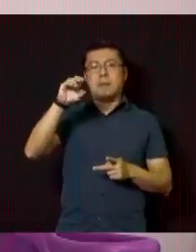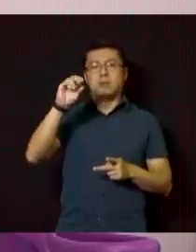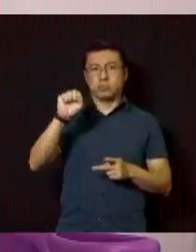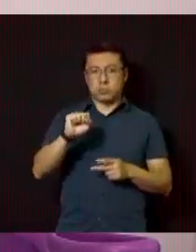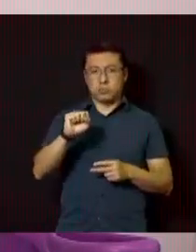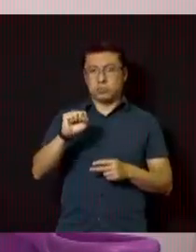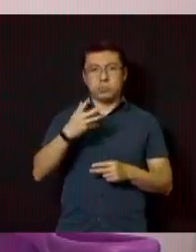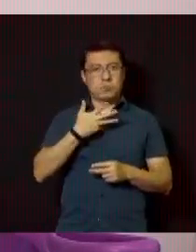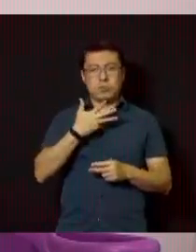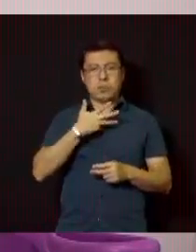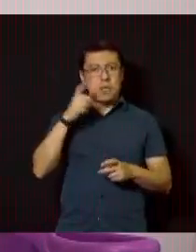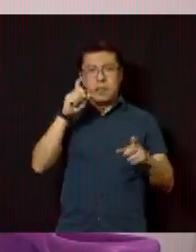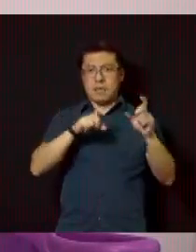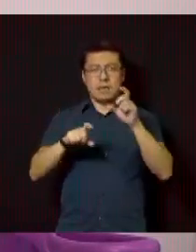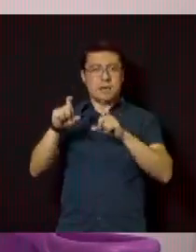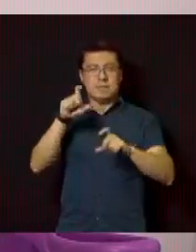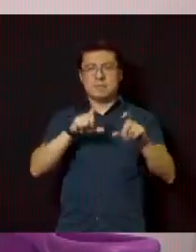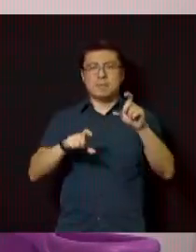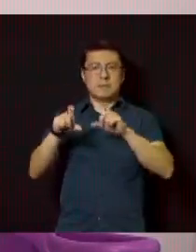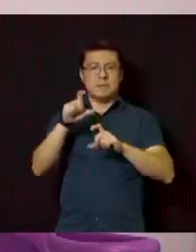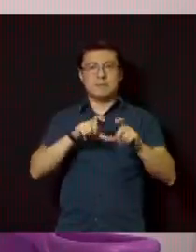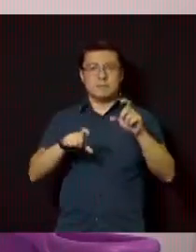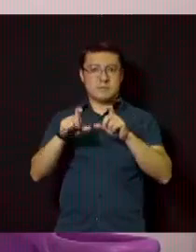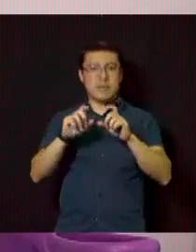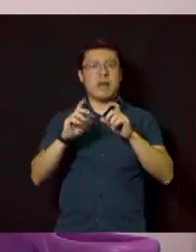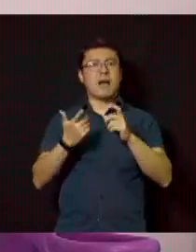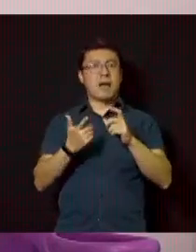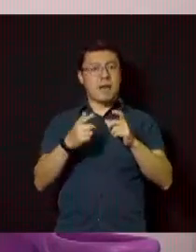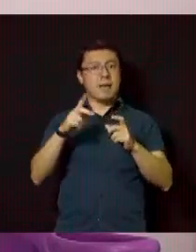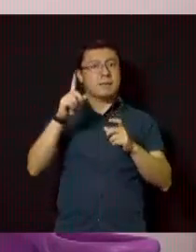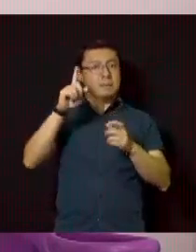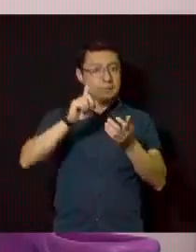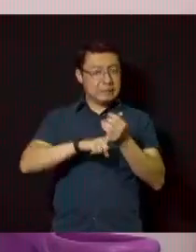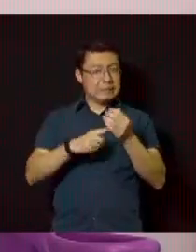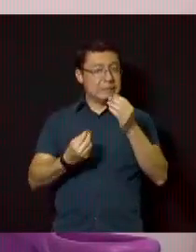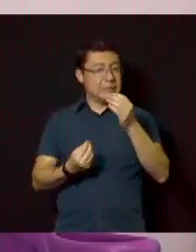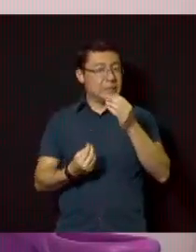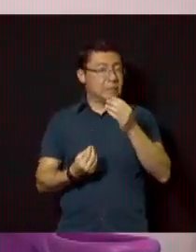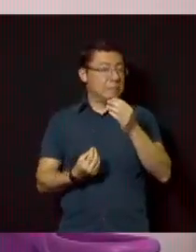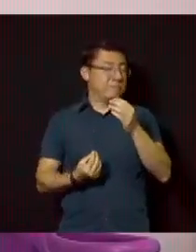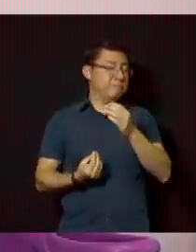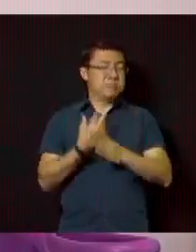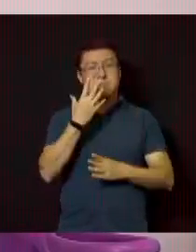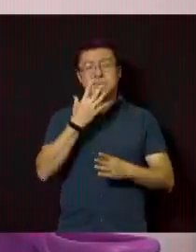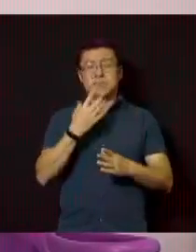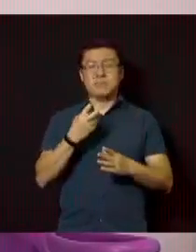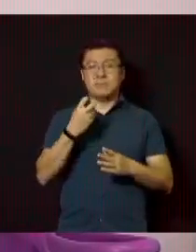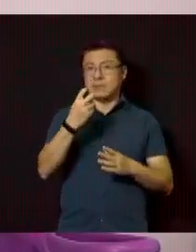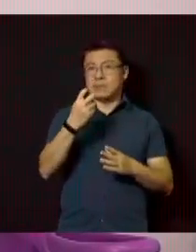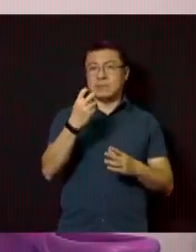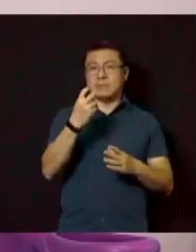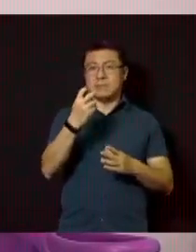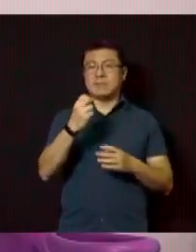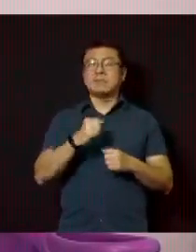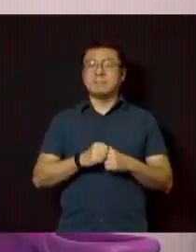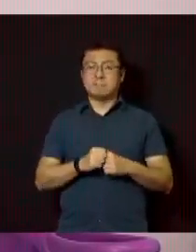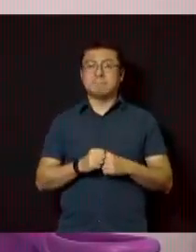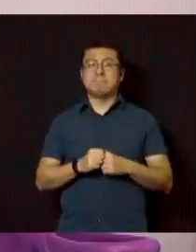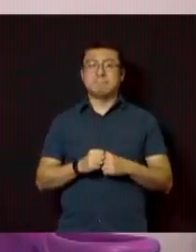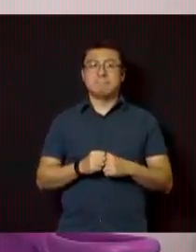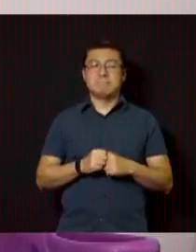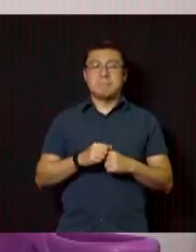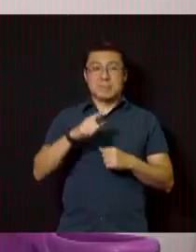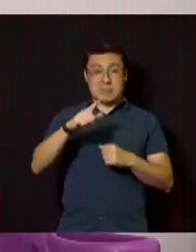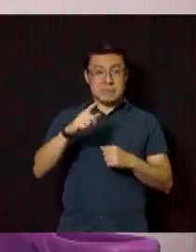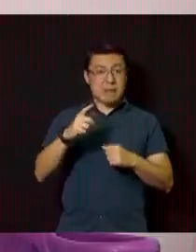parabenos. Aparte de eso, son fórmulas mejoradas, hipoalergénicos. Entonces, en Seitú encontramos cuatro características en